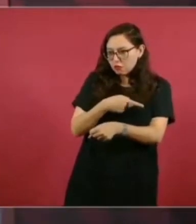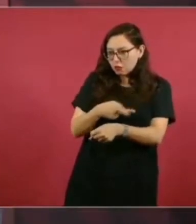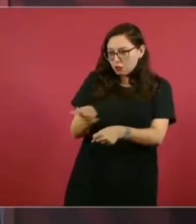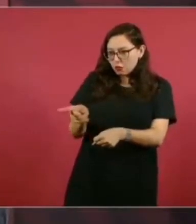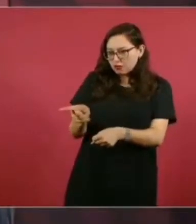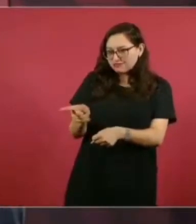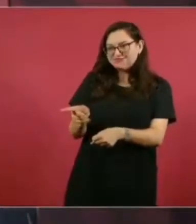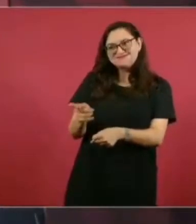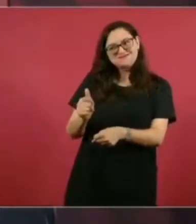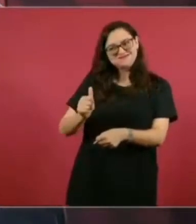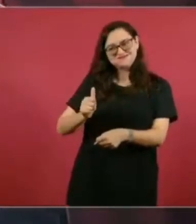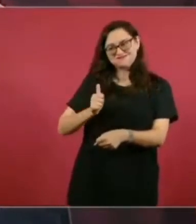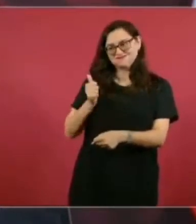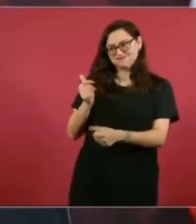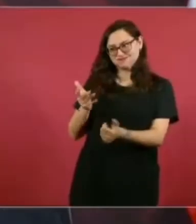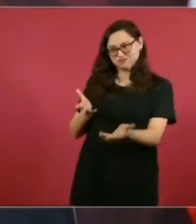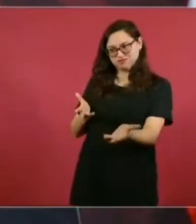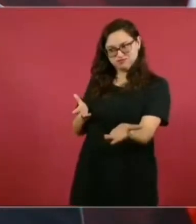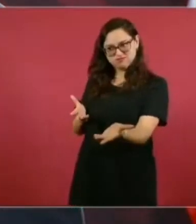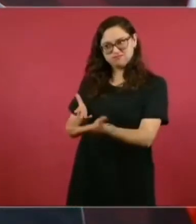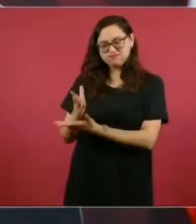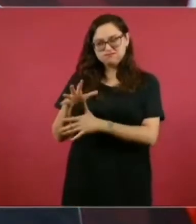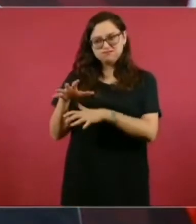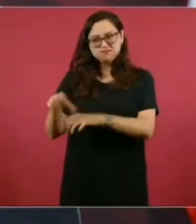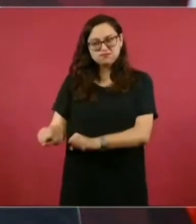por poderoso que sea.